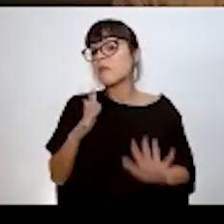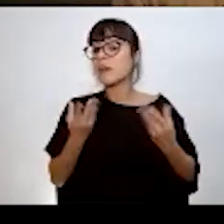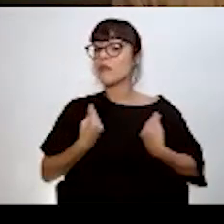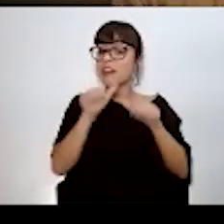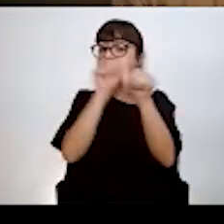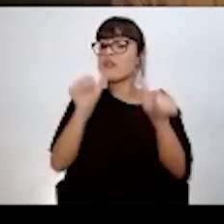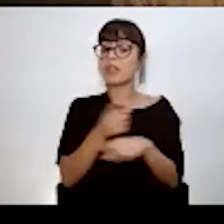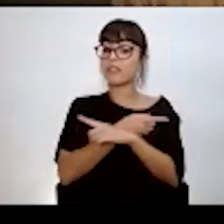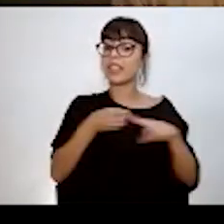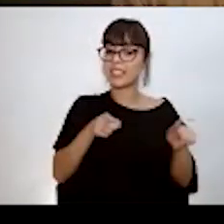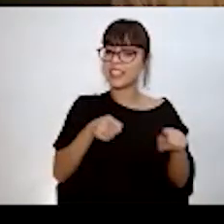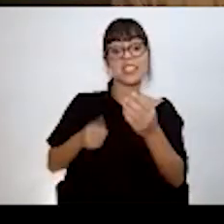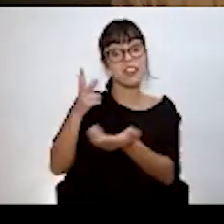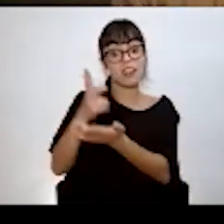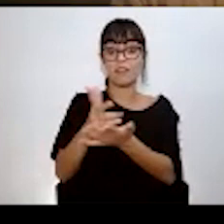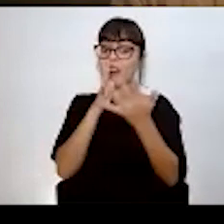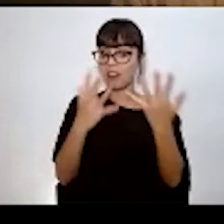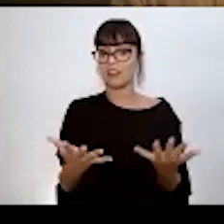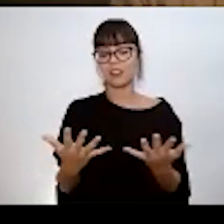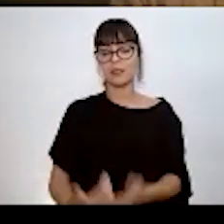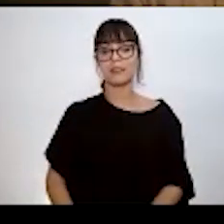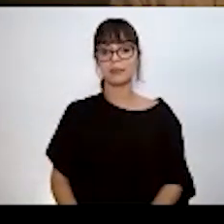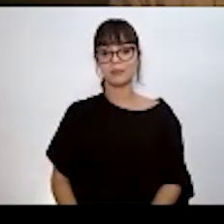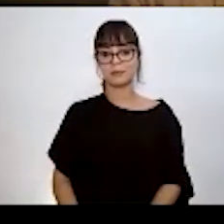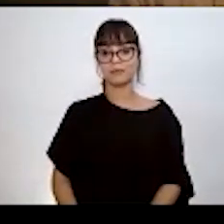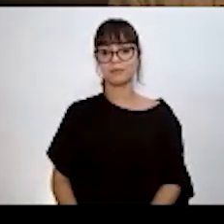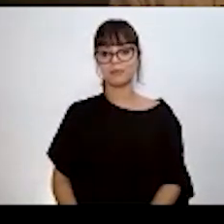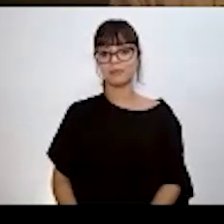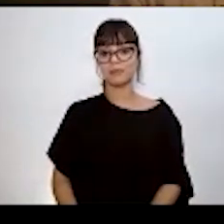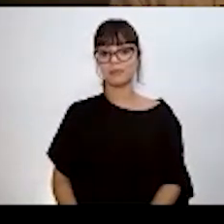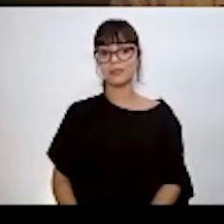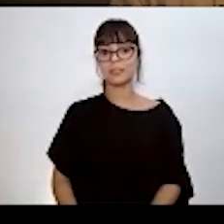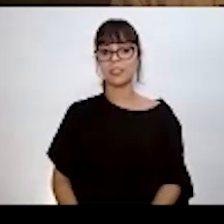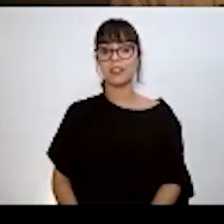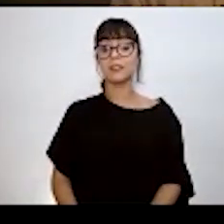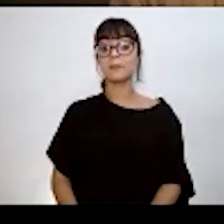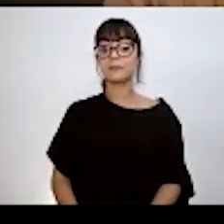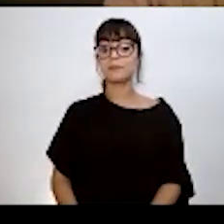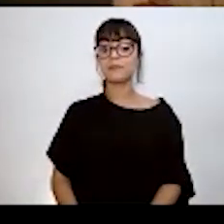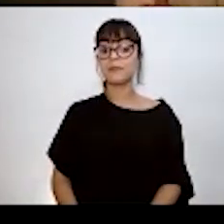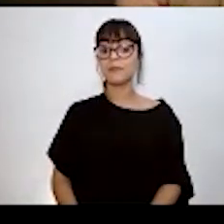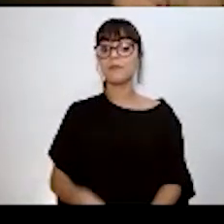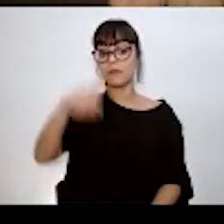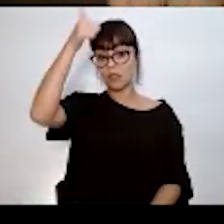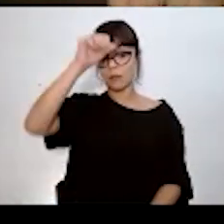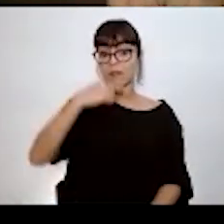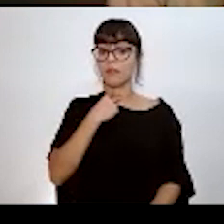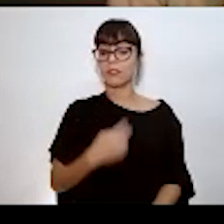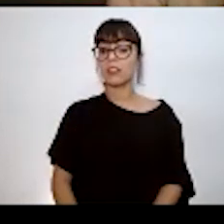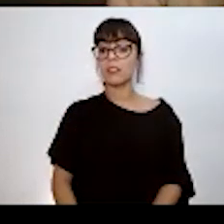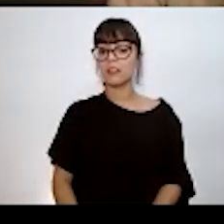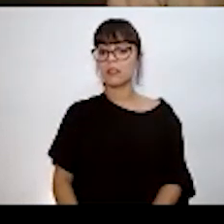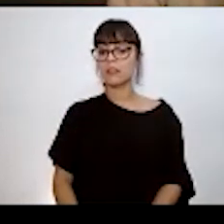reto que tenemos por delante. Bueno, pues... Sí. La aparición de la casa en la